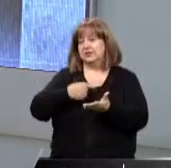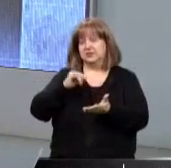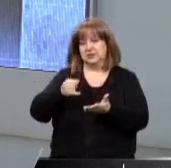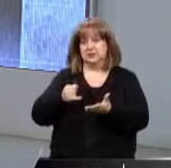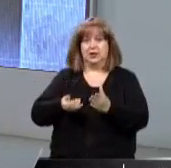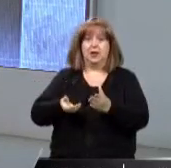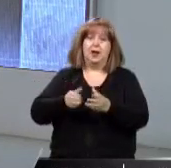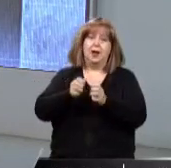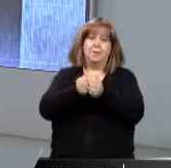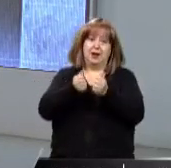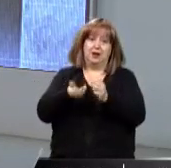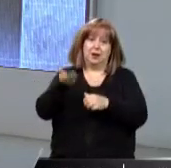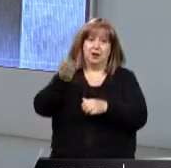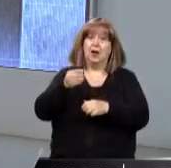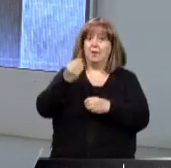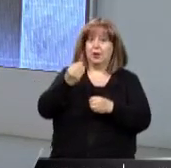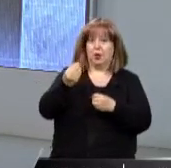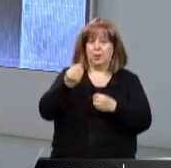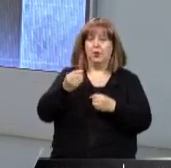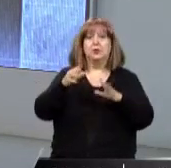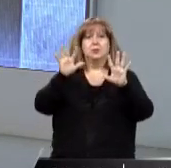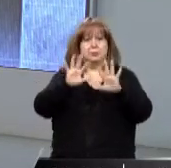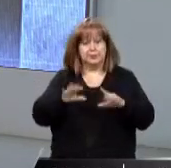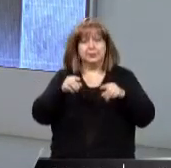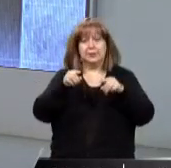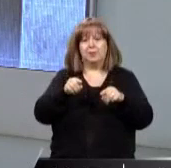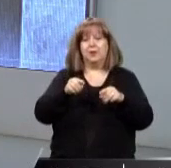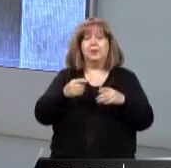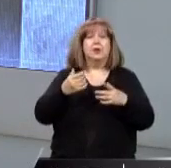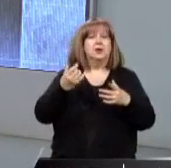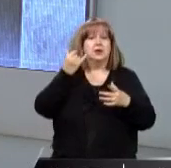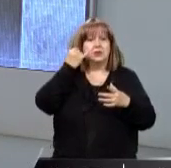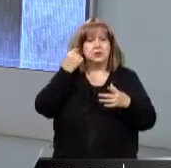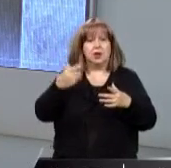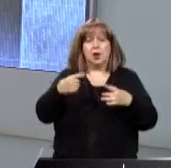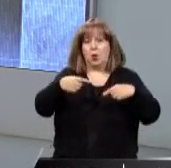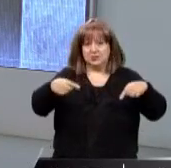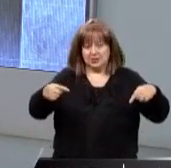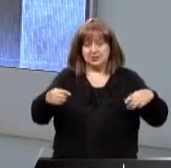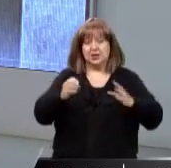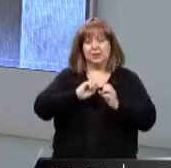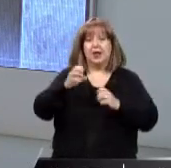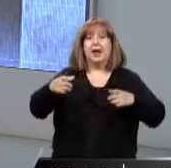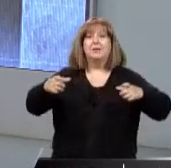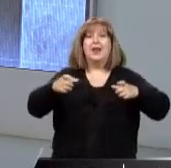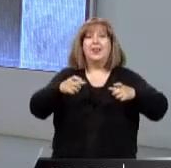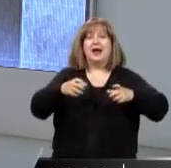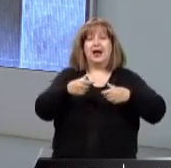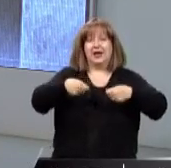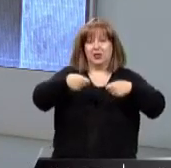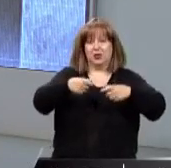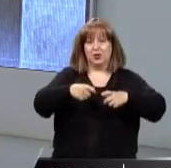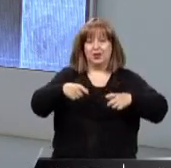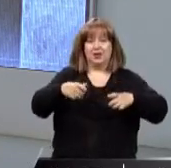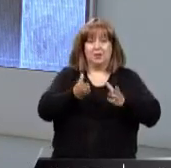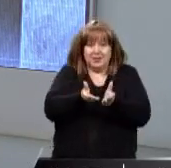¿Por qué? Ellos también se utilizan, como me decían, nosotros utilizamos muchos descartables que están por las nubes, ¿no? Las bandejas de cartón, las bolsas,